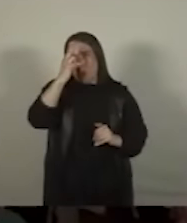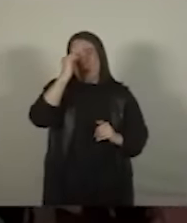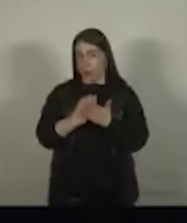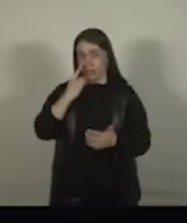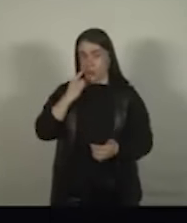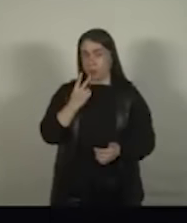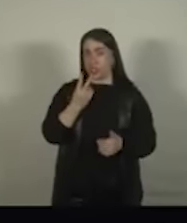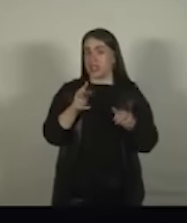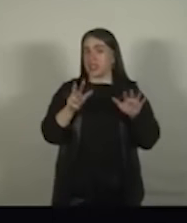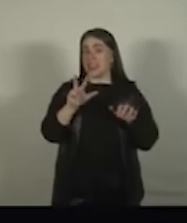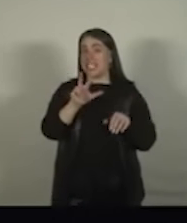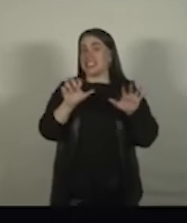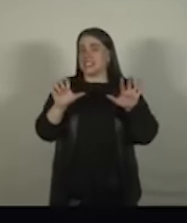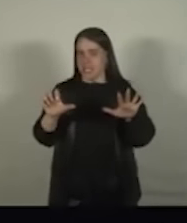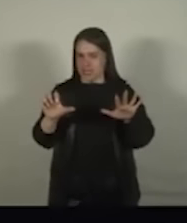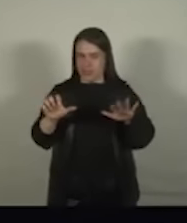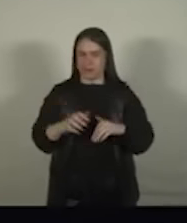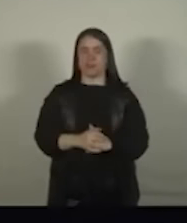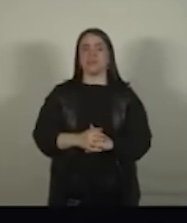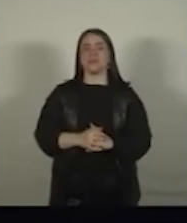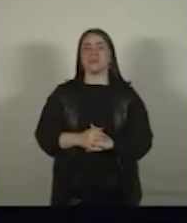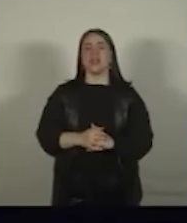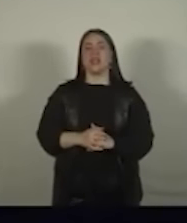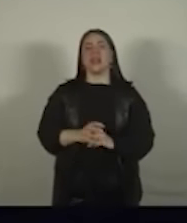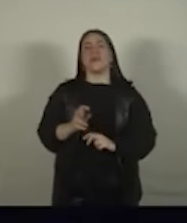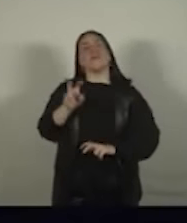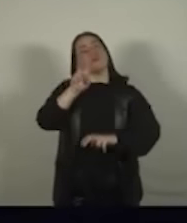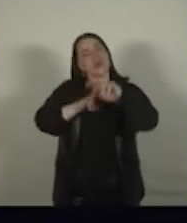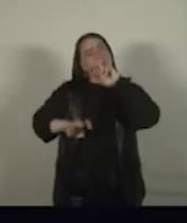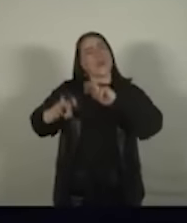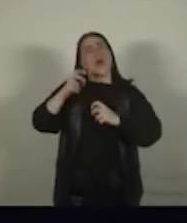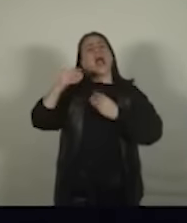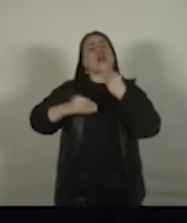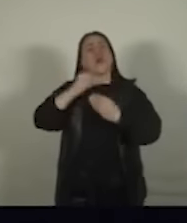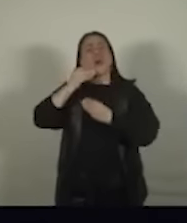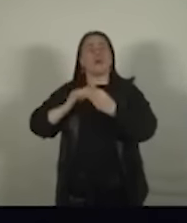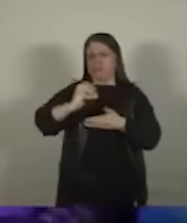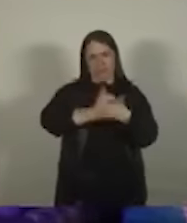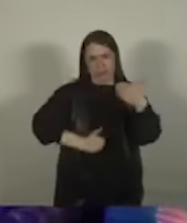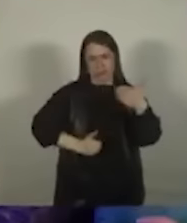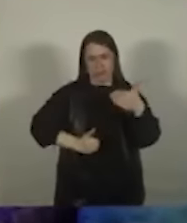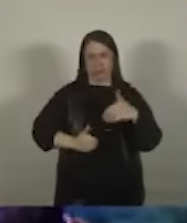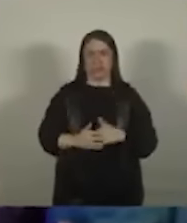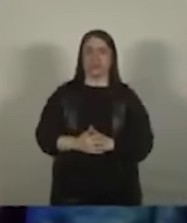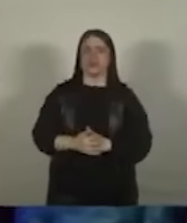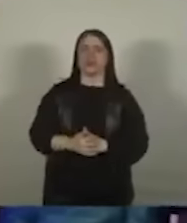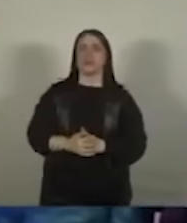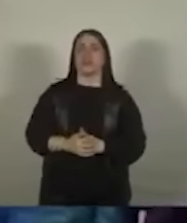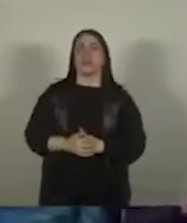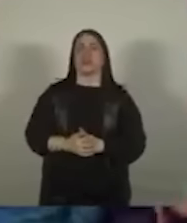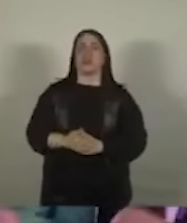miedo. Vamos a desarrollar un sistema integral de lucha contra el crimen organizado y narcotráfico para